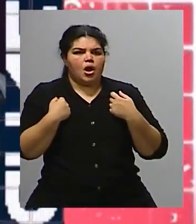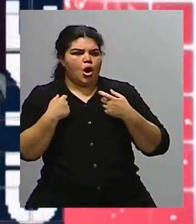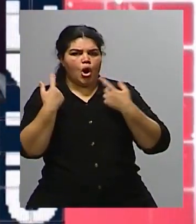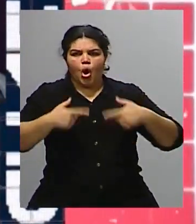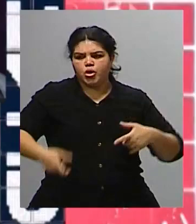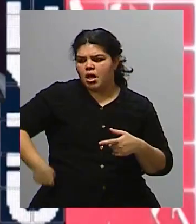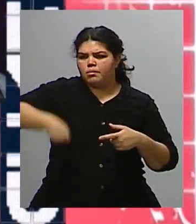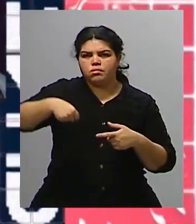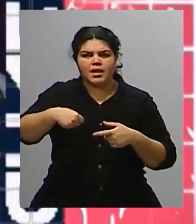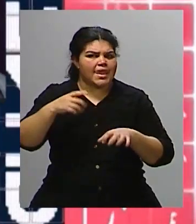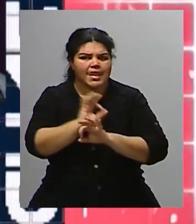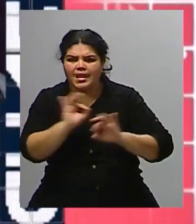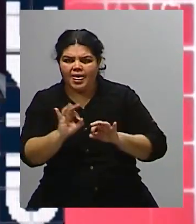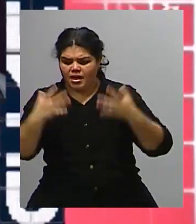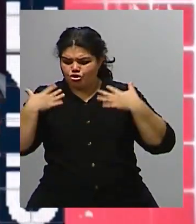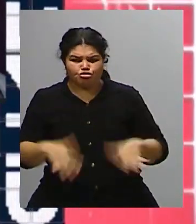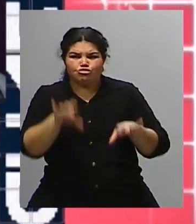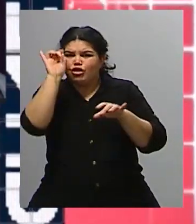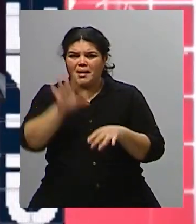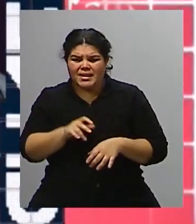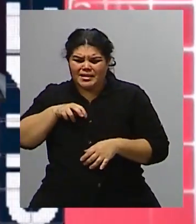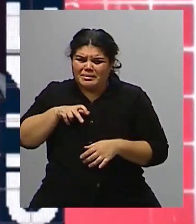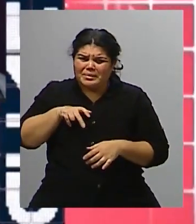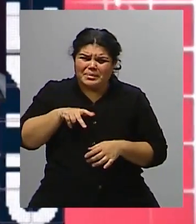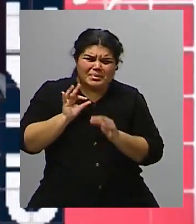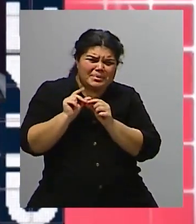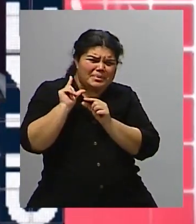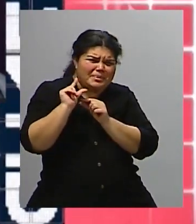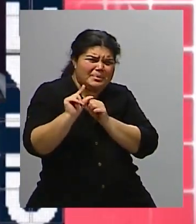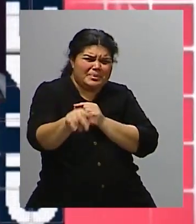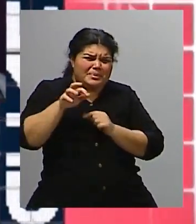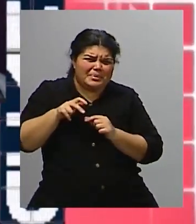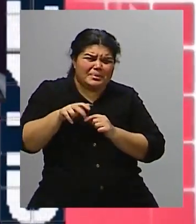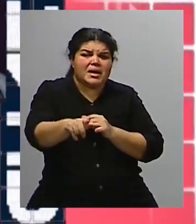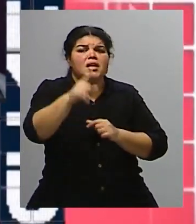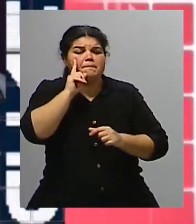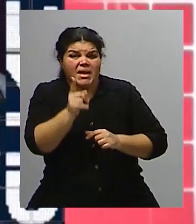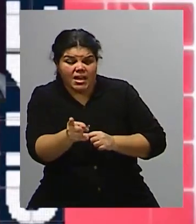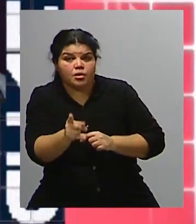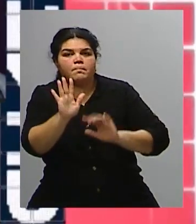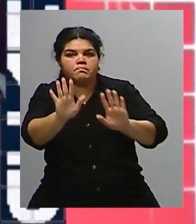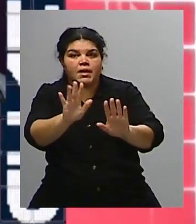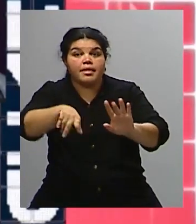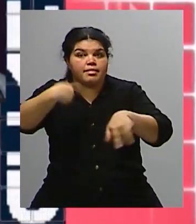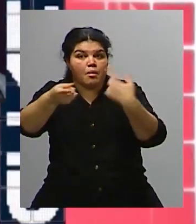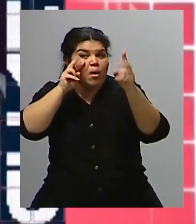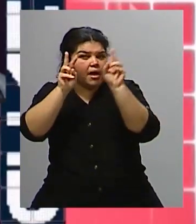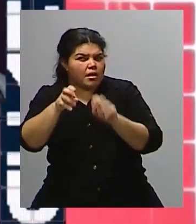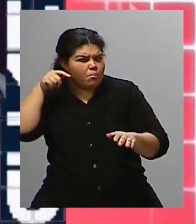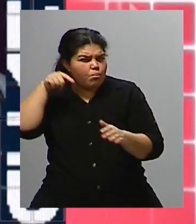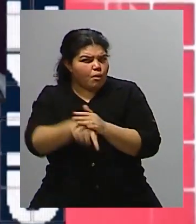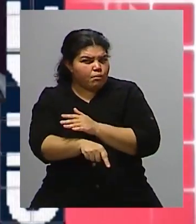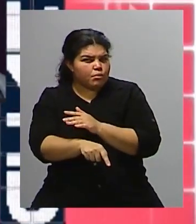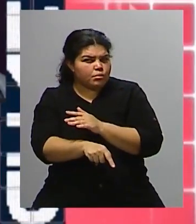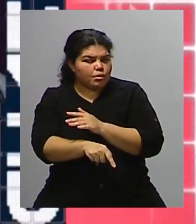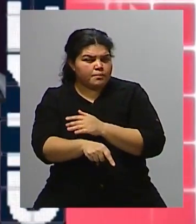recorrer kilómetros y kilómetros a pie o de otras maneras que pueden ser sumamente peligrosas. Pero eso lo vamos a analizar en unos minutos nada más cuando volvamos